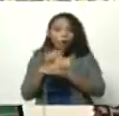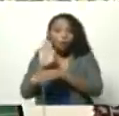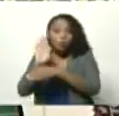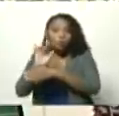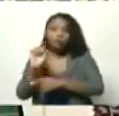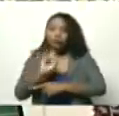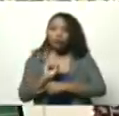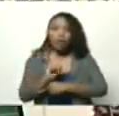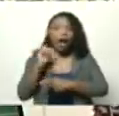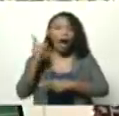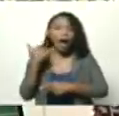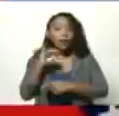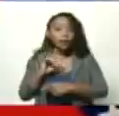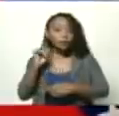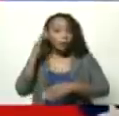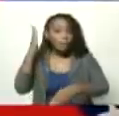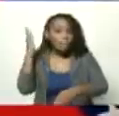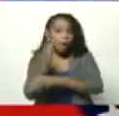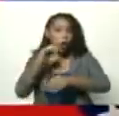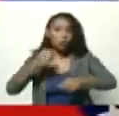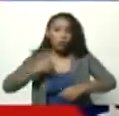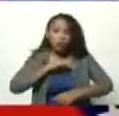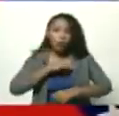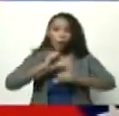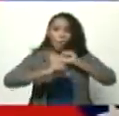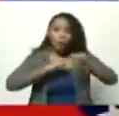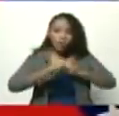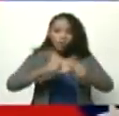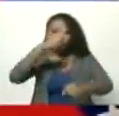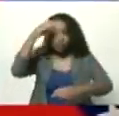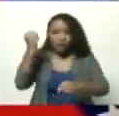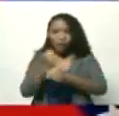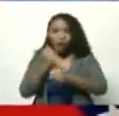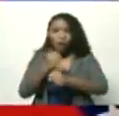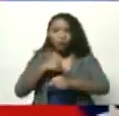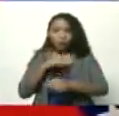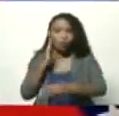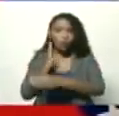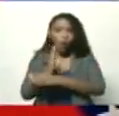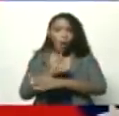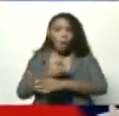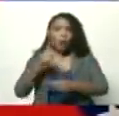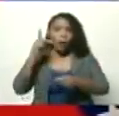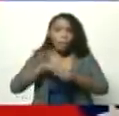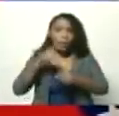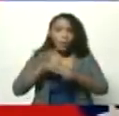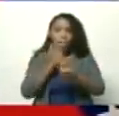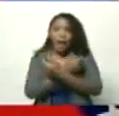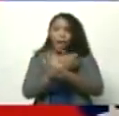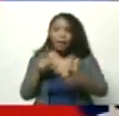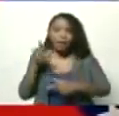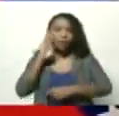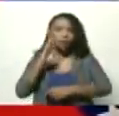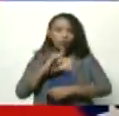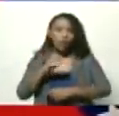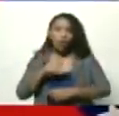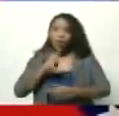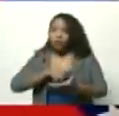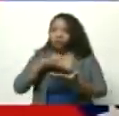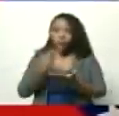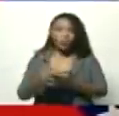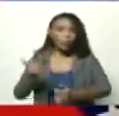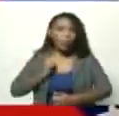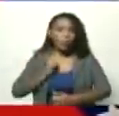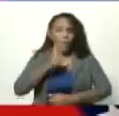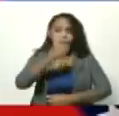tregua en nuestro proceso de cambio. Por una PDVSA libre de mafias, caiga quien caiga.